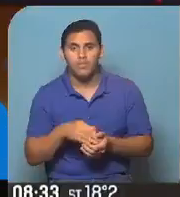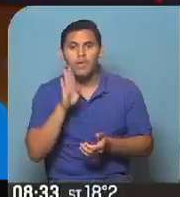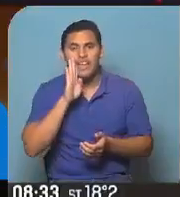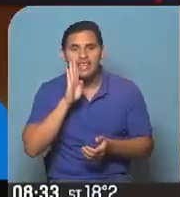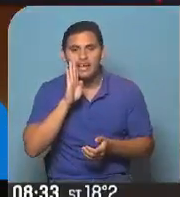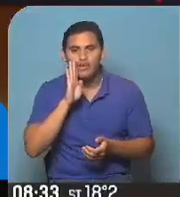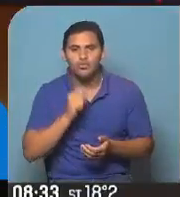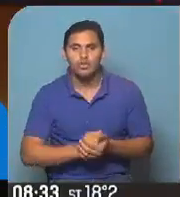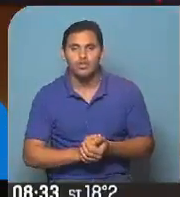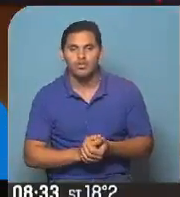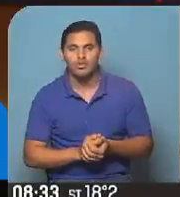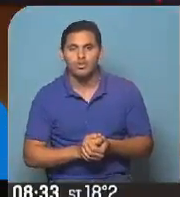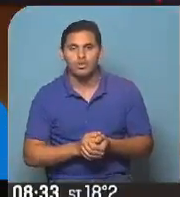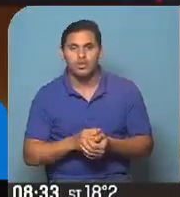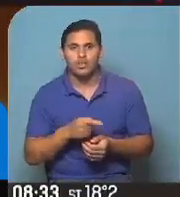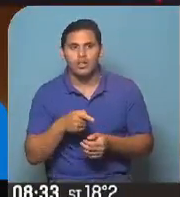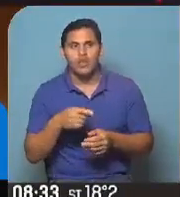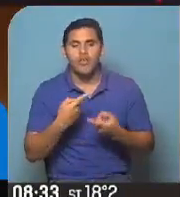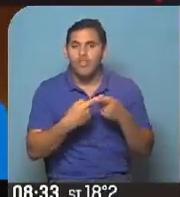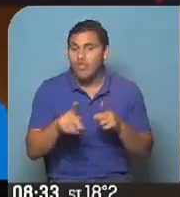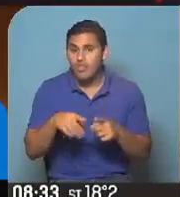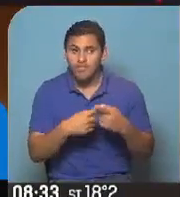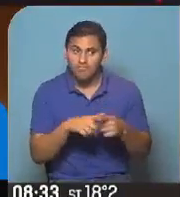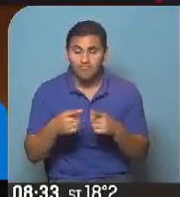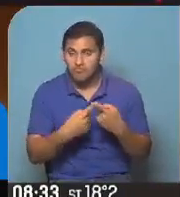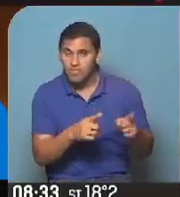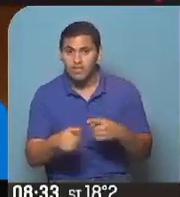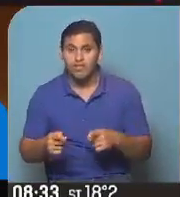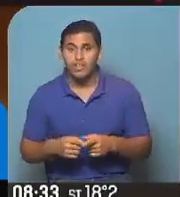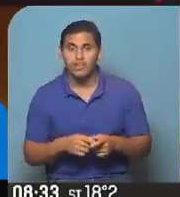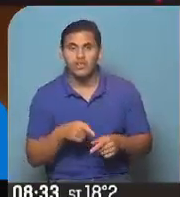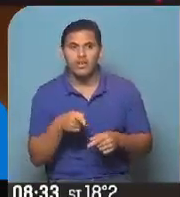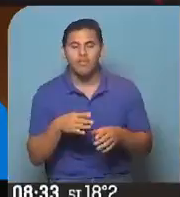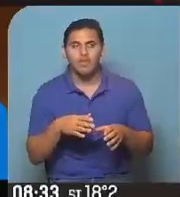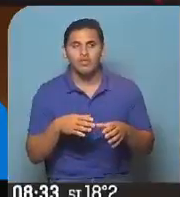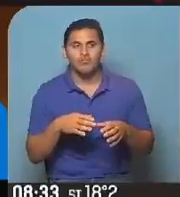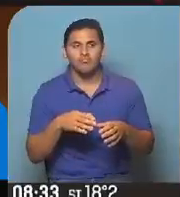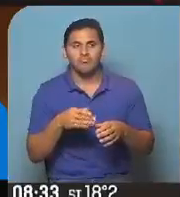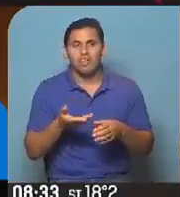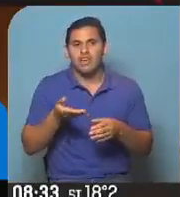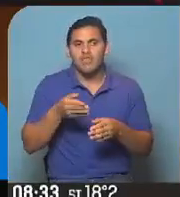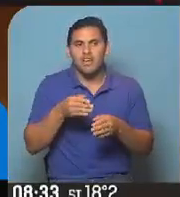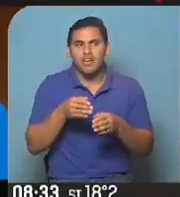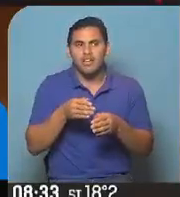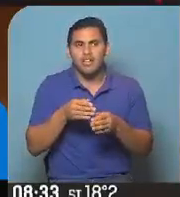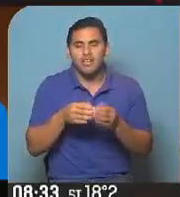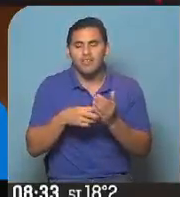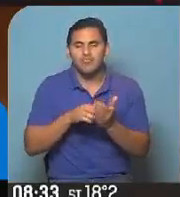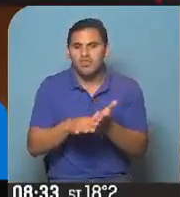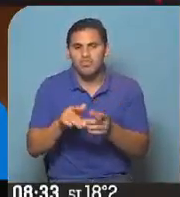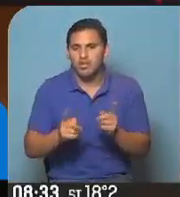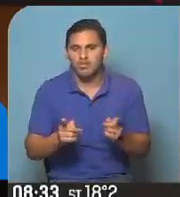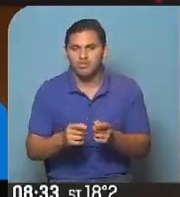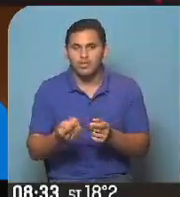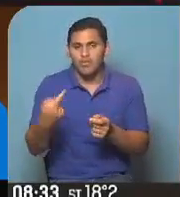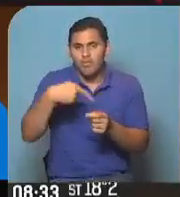republicanos y demócratas tienen profundas diferencias pero ninguno de ellos pone en duda la economía de mercado ahora benítez a la argentina